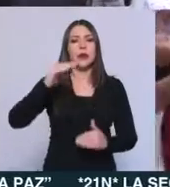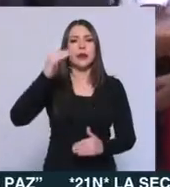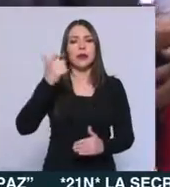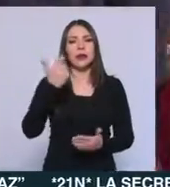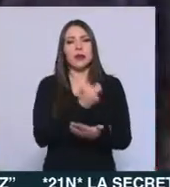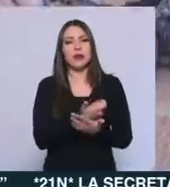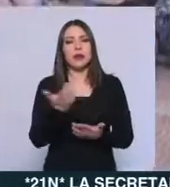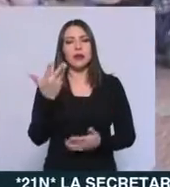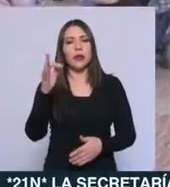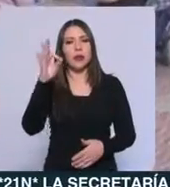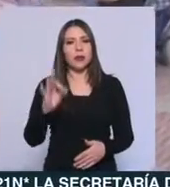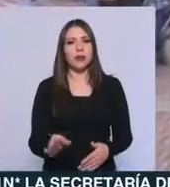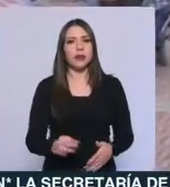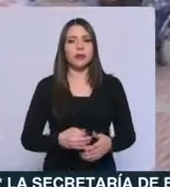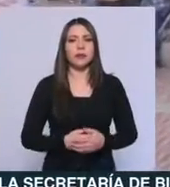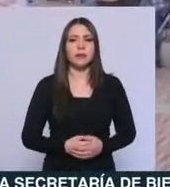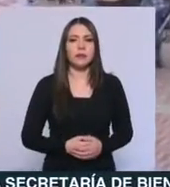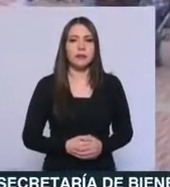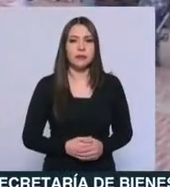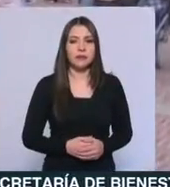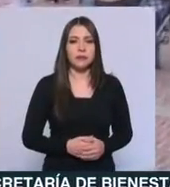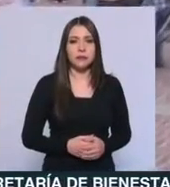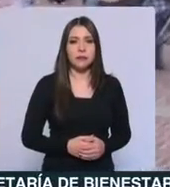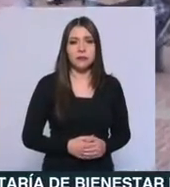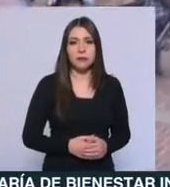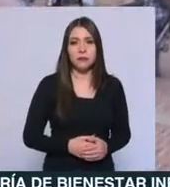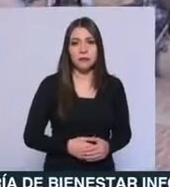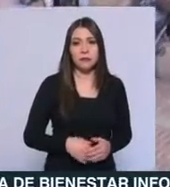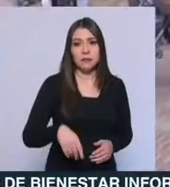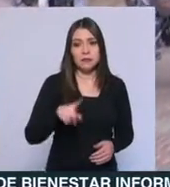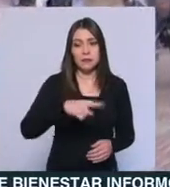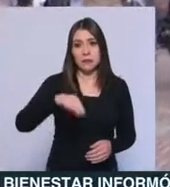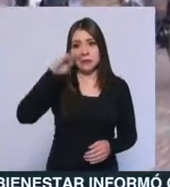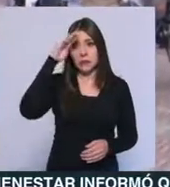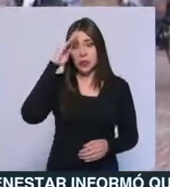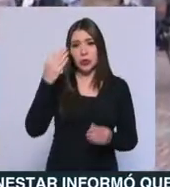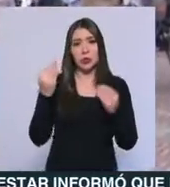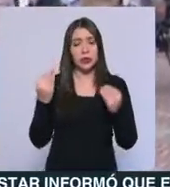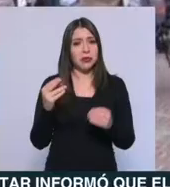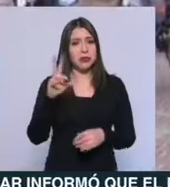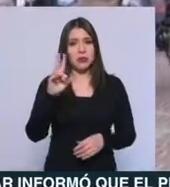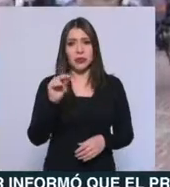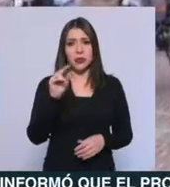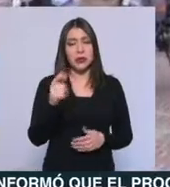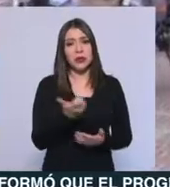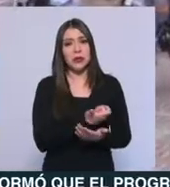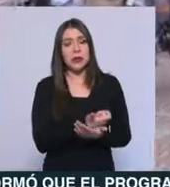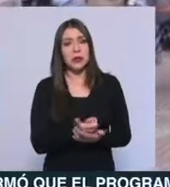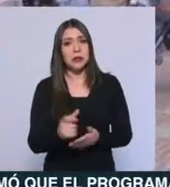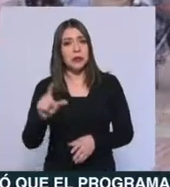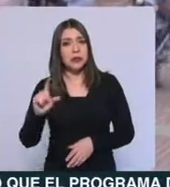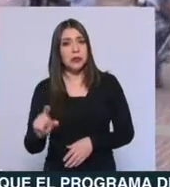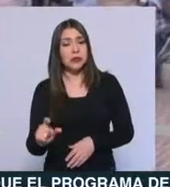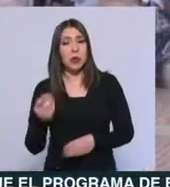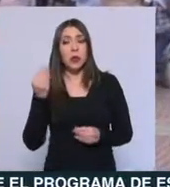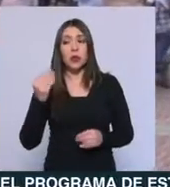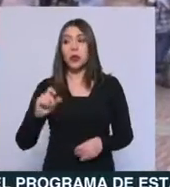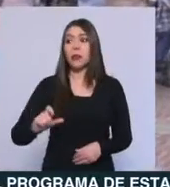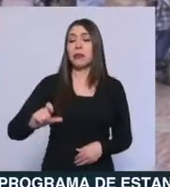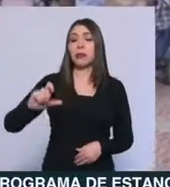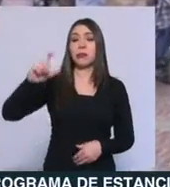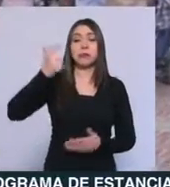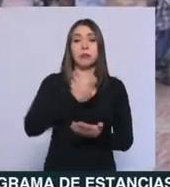50%. Suena mucho, pero en realidad, dado el bajo salario que tenemos, en realidad no es un gran aumento,